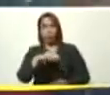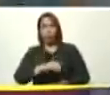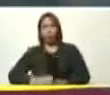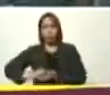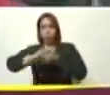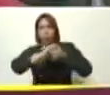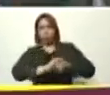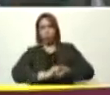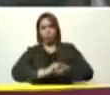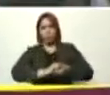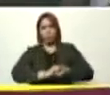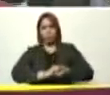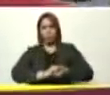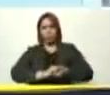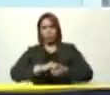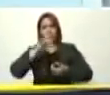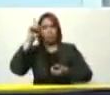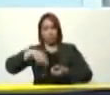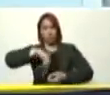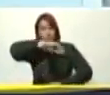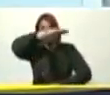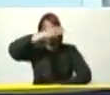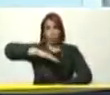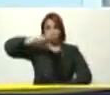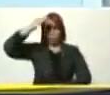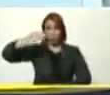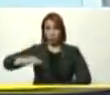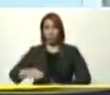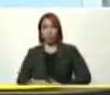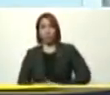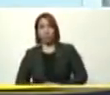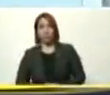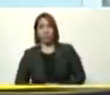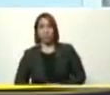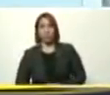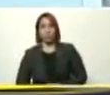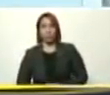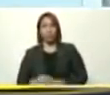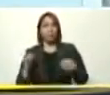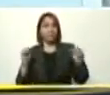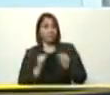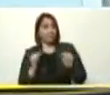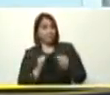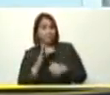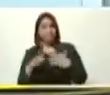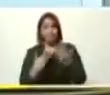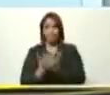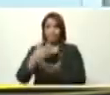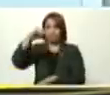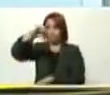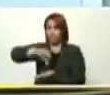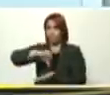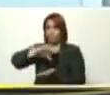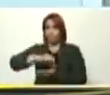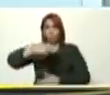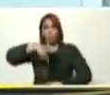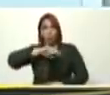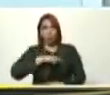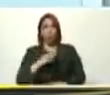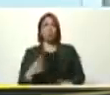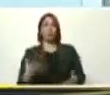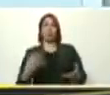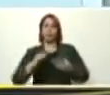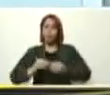Y de por allá de las montañas andinas vienen de Mérida, capital, la hemos recuperado, la